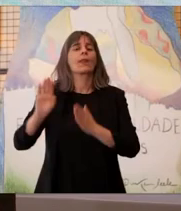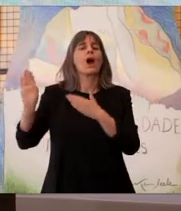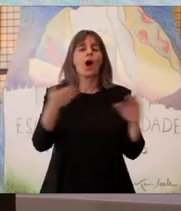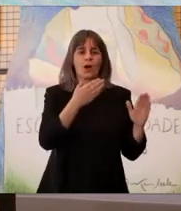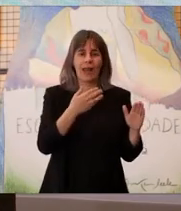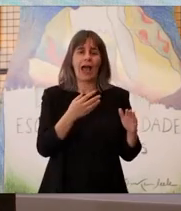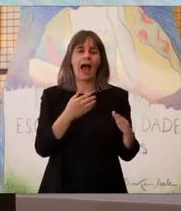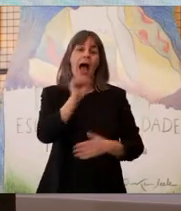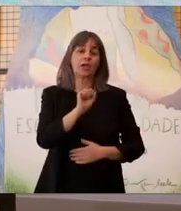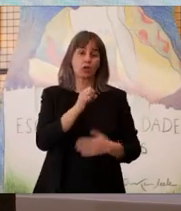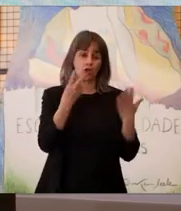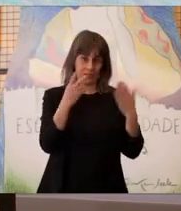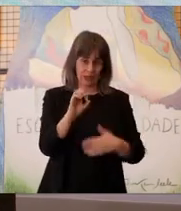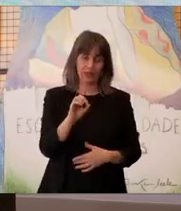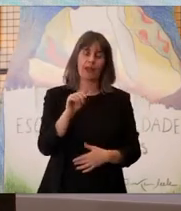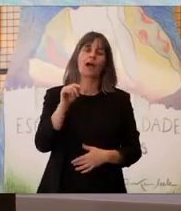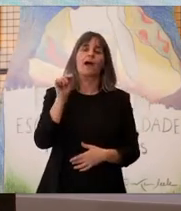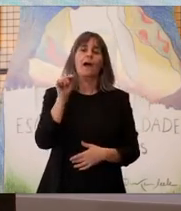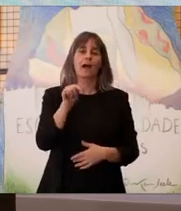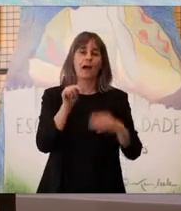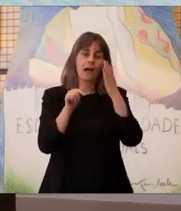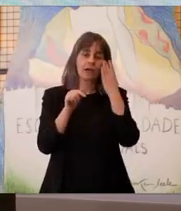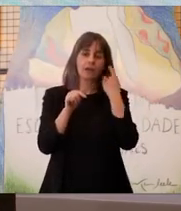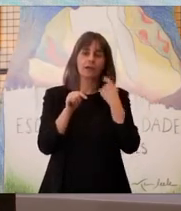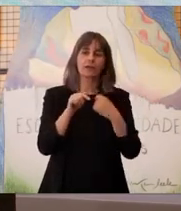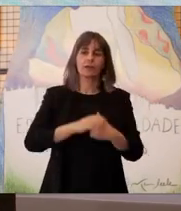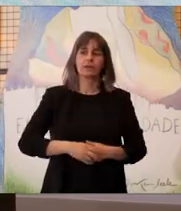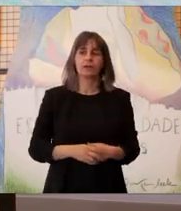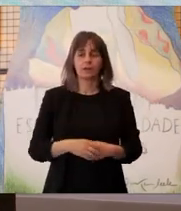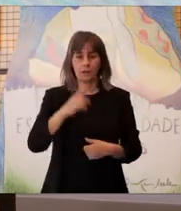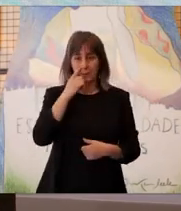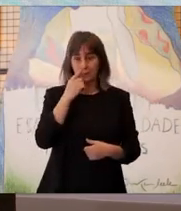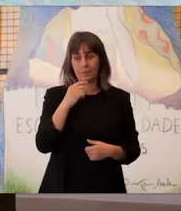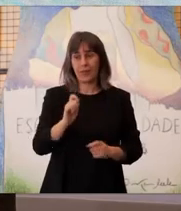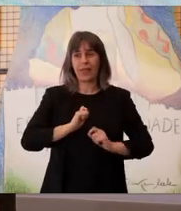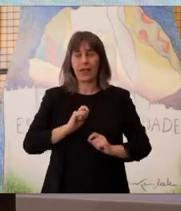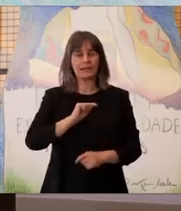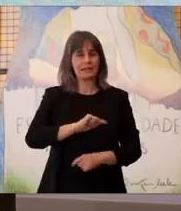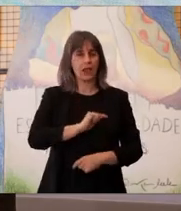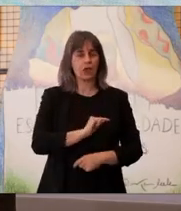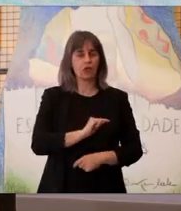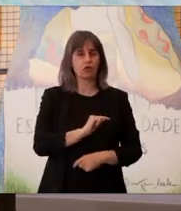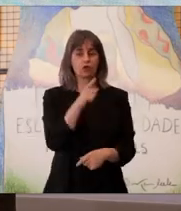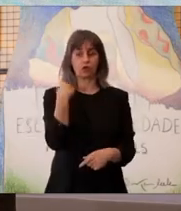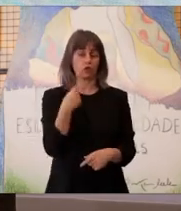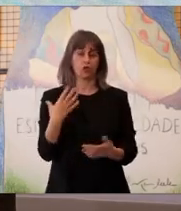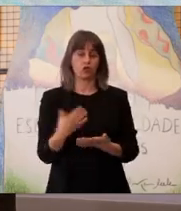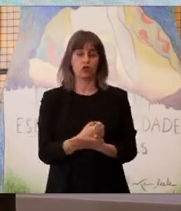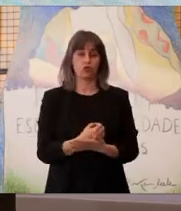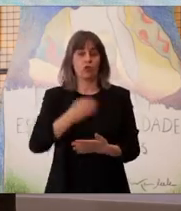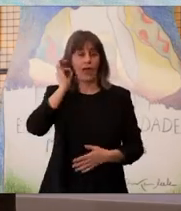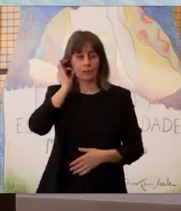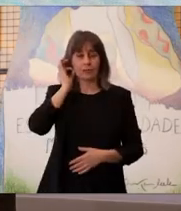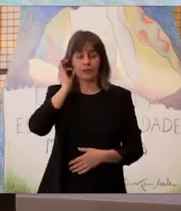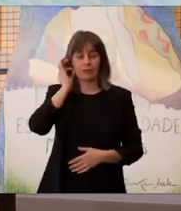a ver yo creo que teníamos Bueno al final lo ha explicado muy bien la sensación de que para nosotras toda esa parte de